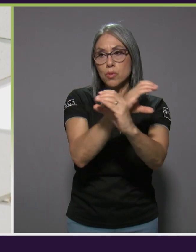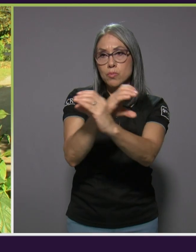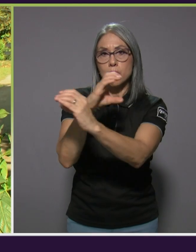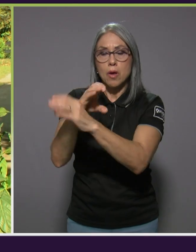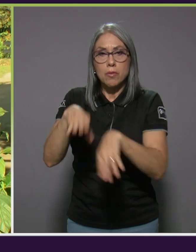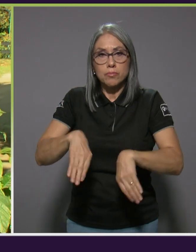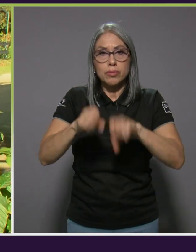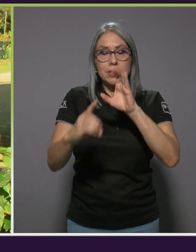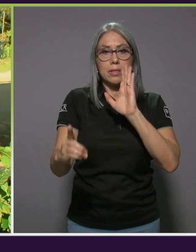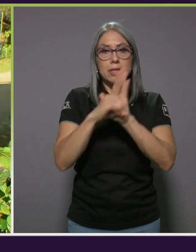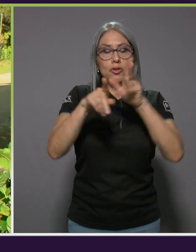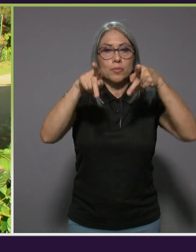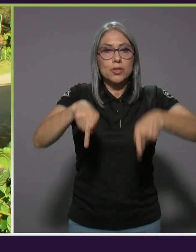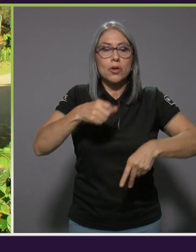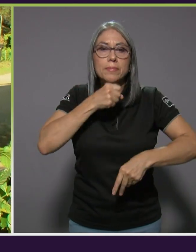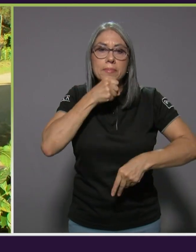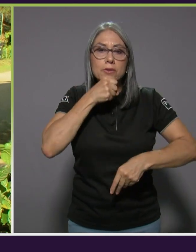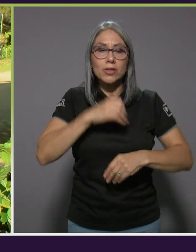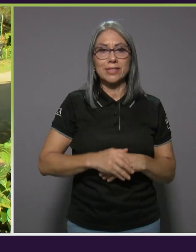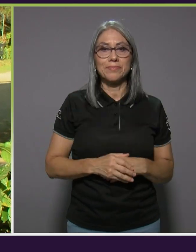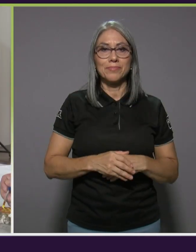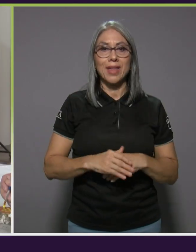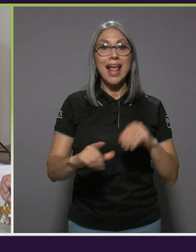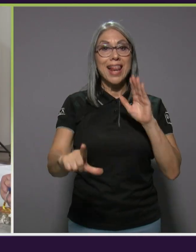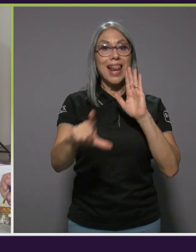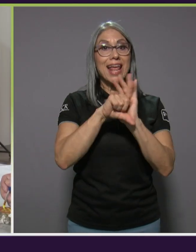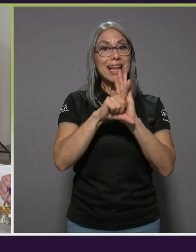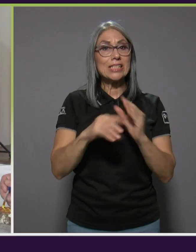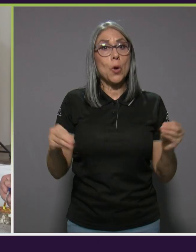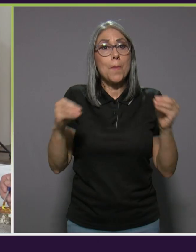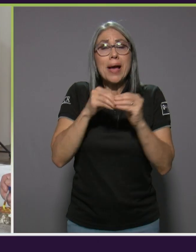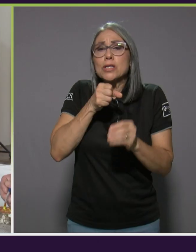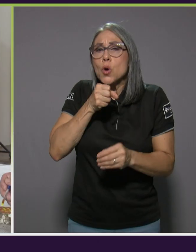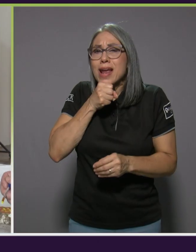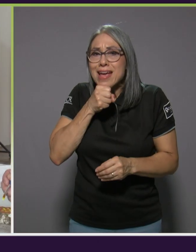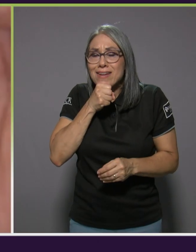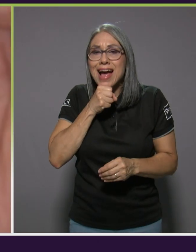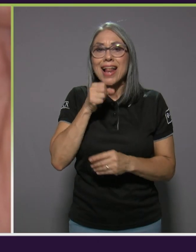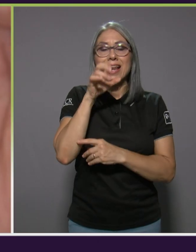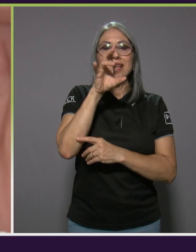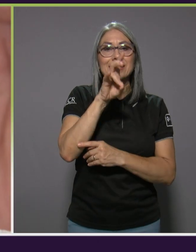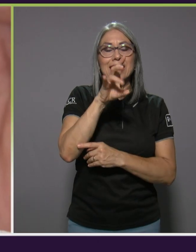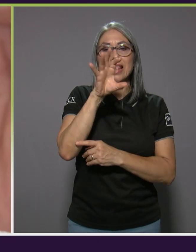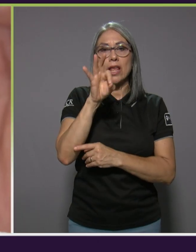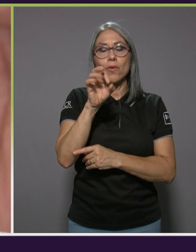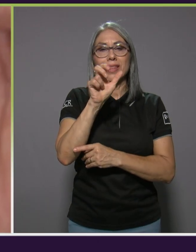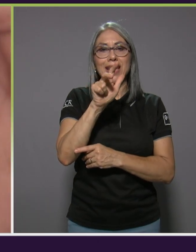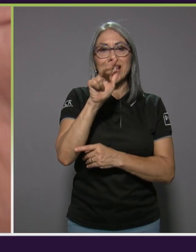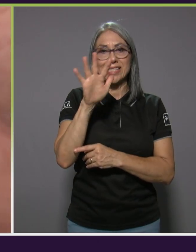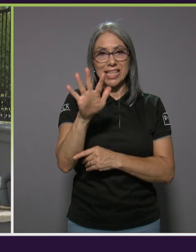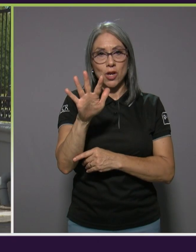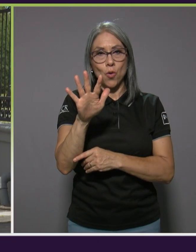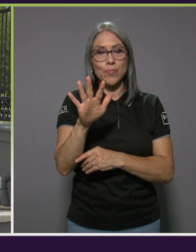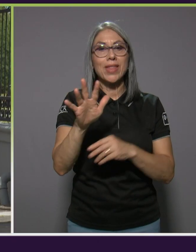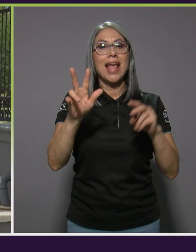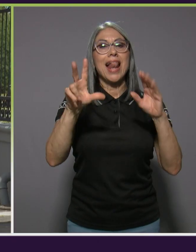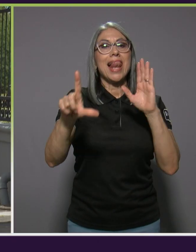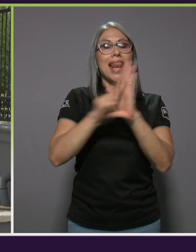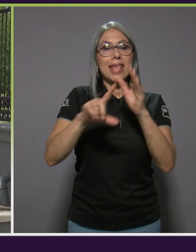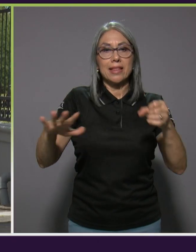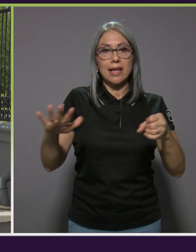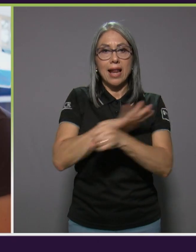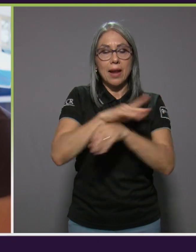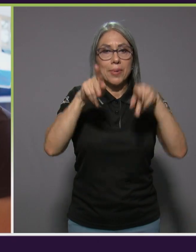de las personas adultas mayores. La legislación más longeva es la 7935, Ley Integral para